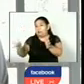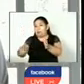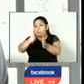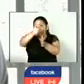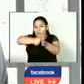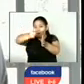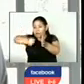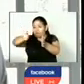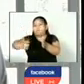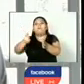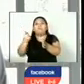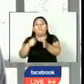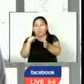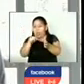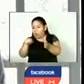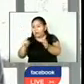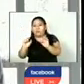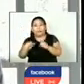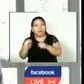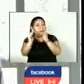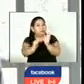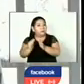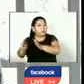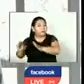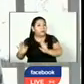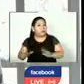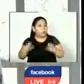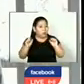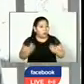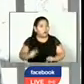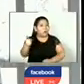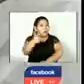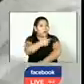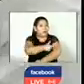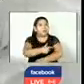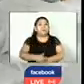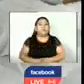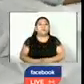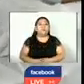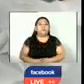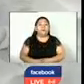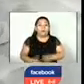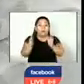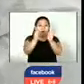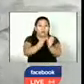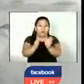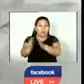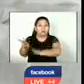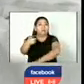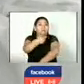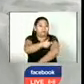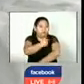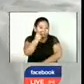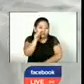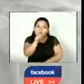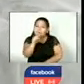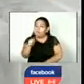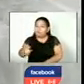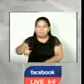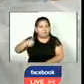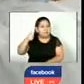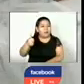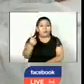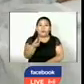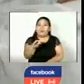van a seguir realizando prácticamente todas las acciones correspondientes para ampliar esta estrategia de inmunización. El plan de vacunación arroja cifras alentadoras para las